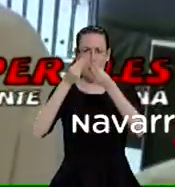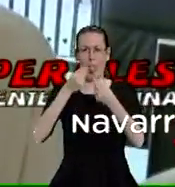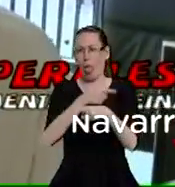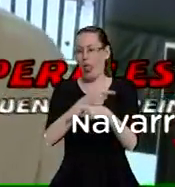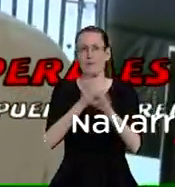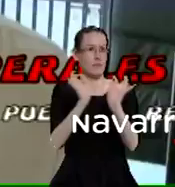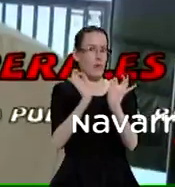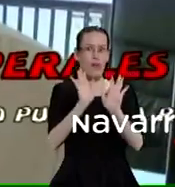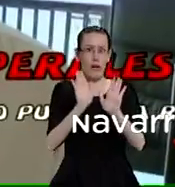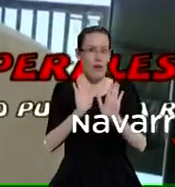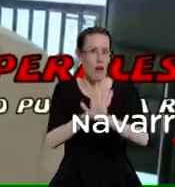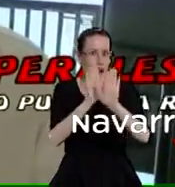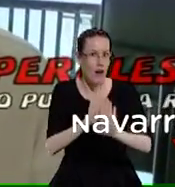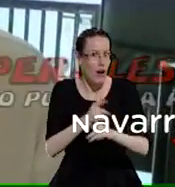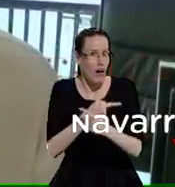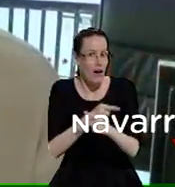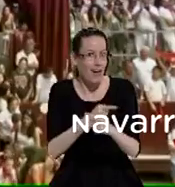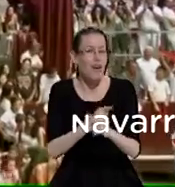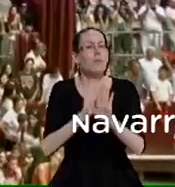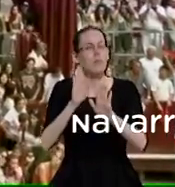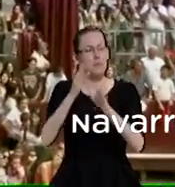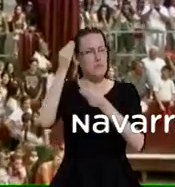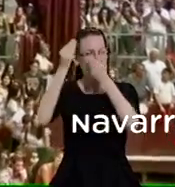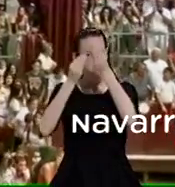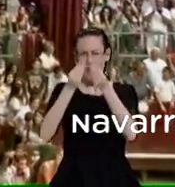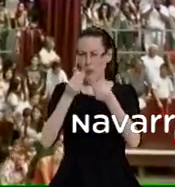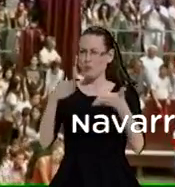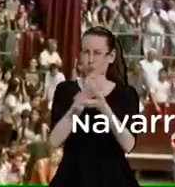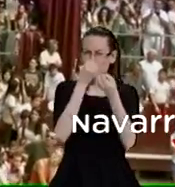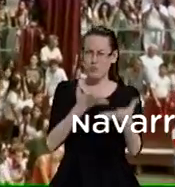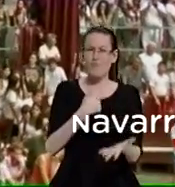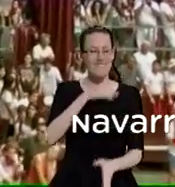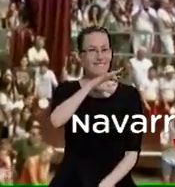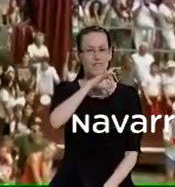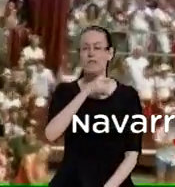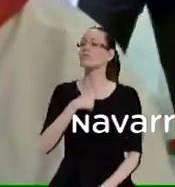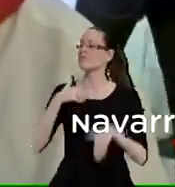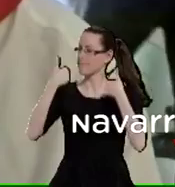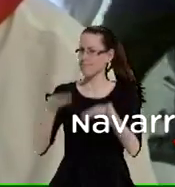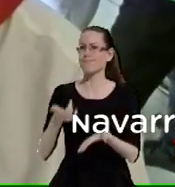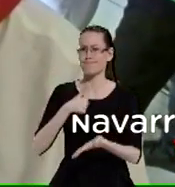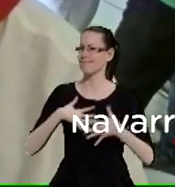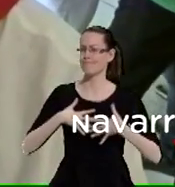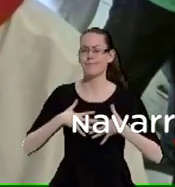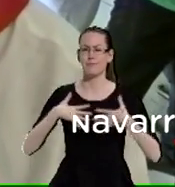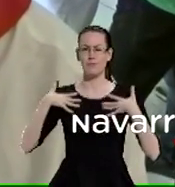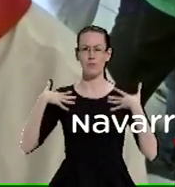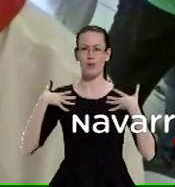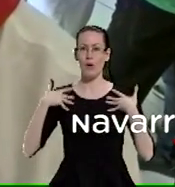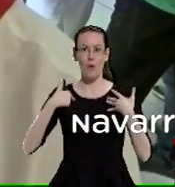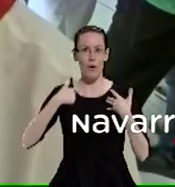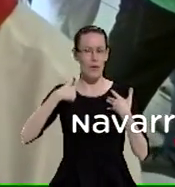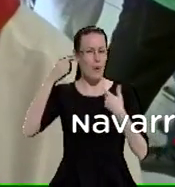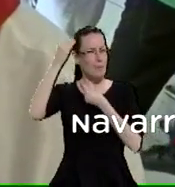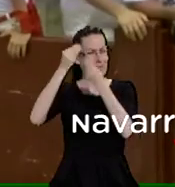y me he puesto muy nervioso. Pero bueno, yo creo que ha salido todo bien y estamos muy contentos. Yo también, ha sido muy emocionante, no pensaba que iba a ser así,